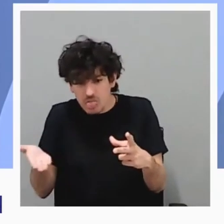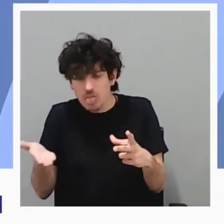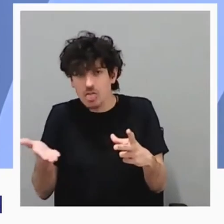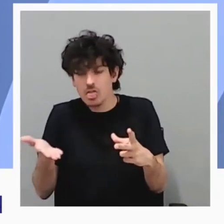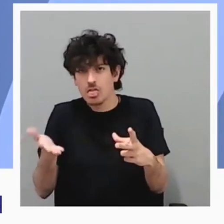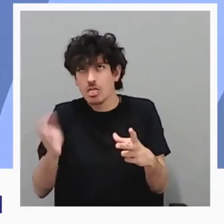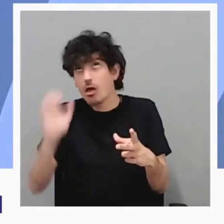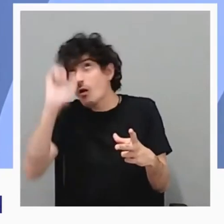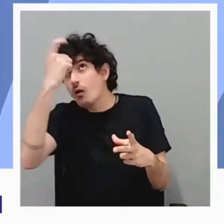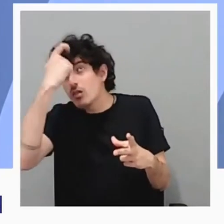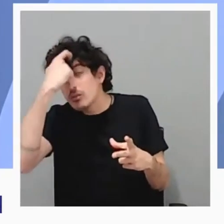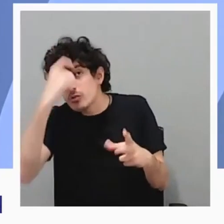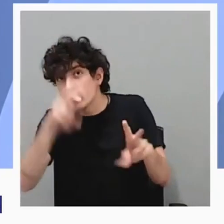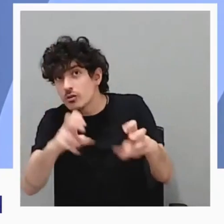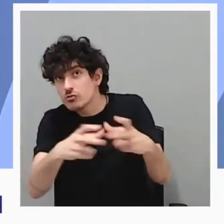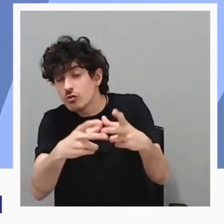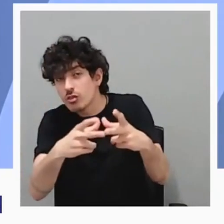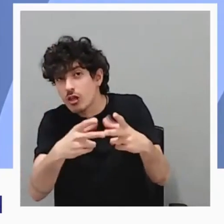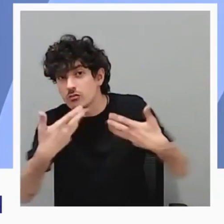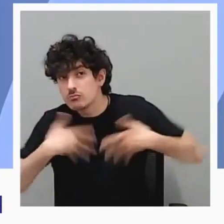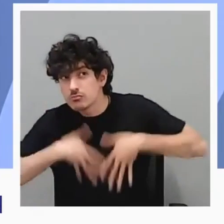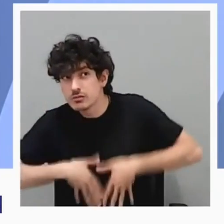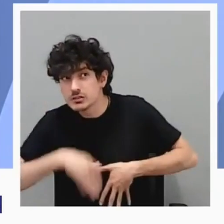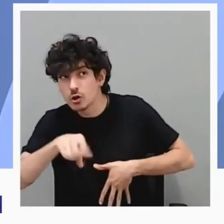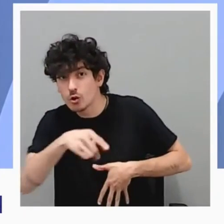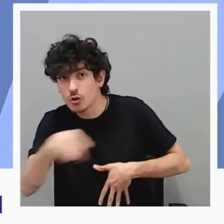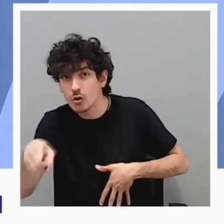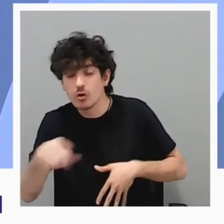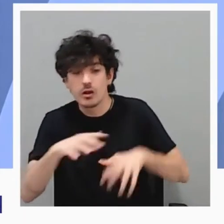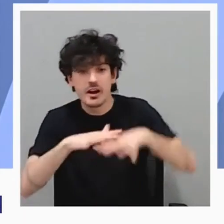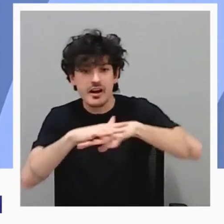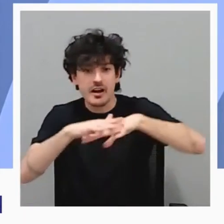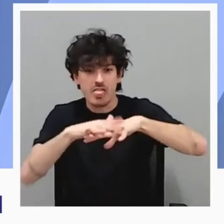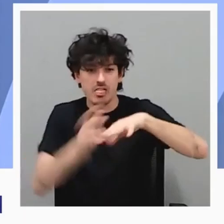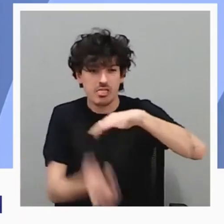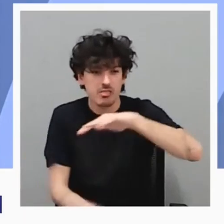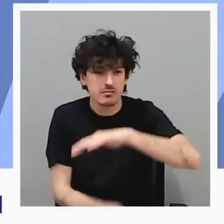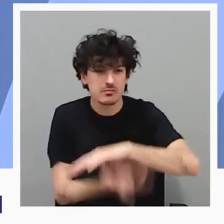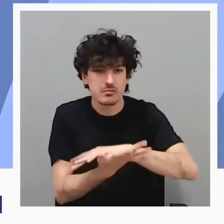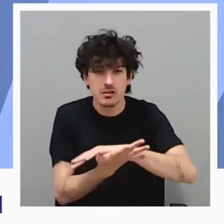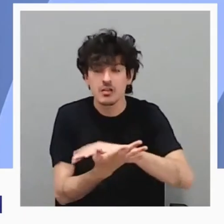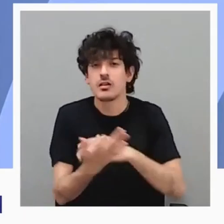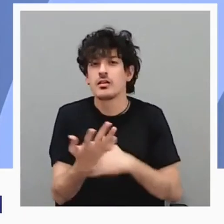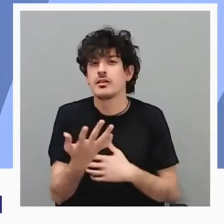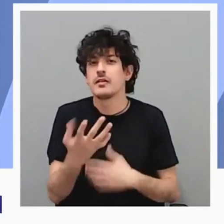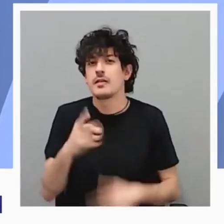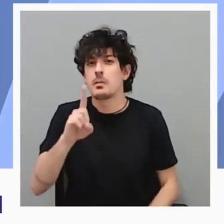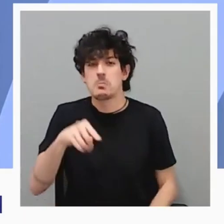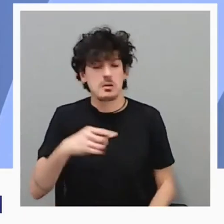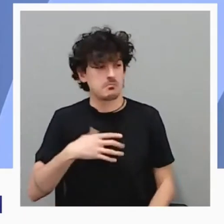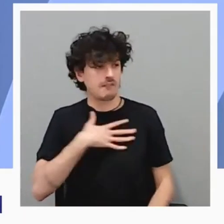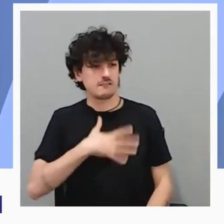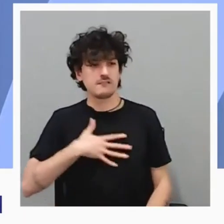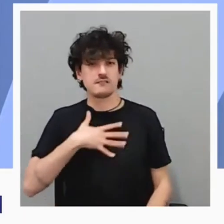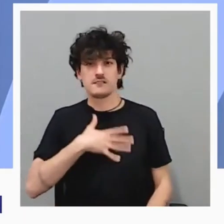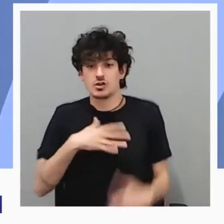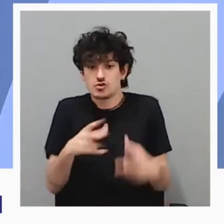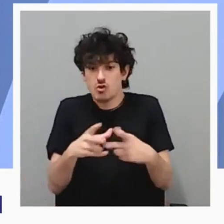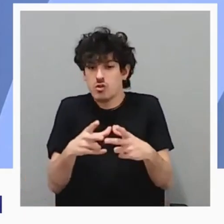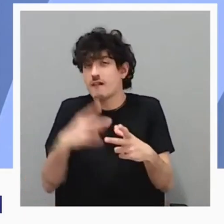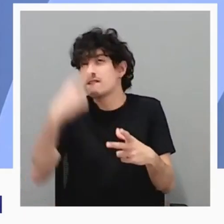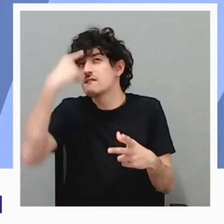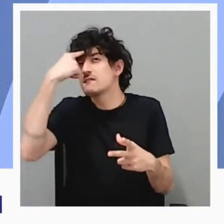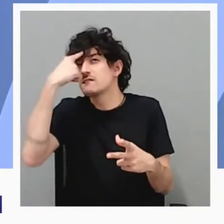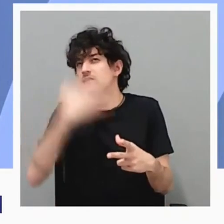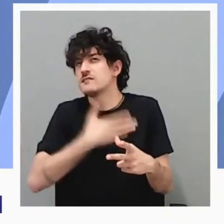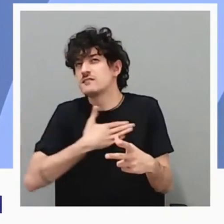capacidad de crear redes, la capacidad de satisfacer efectivamente el anhelo social que impulsa